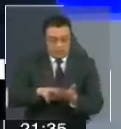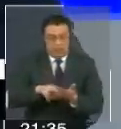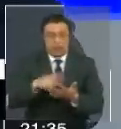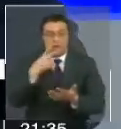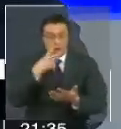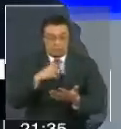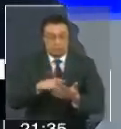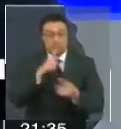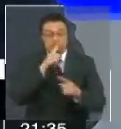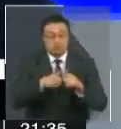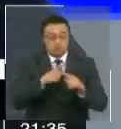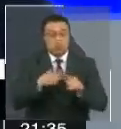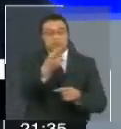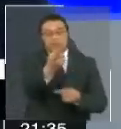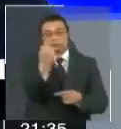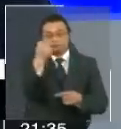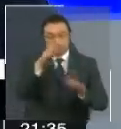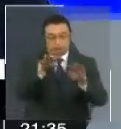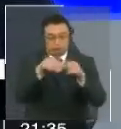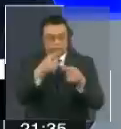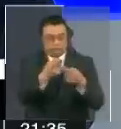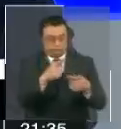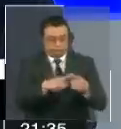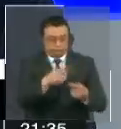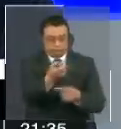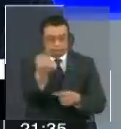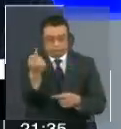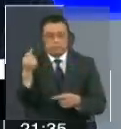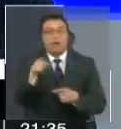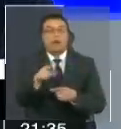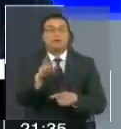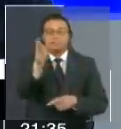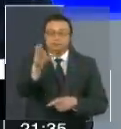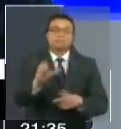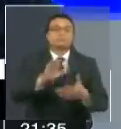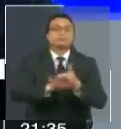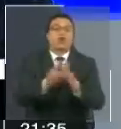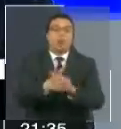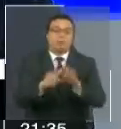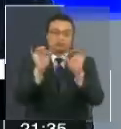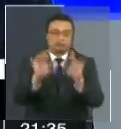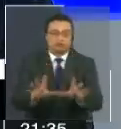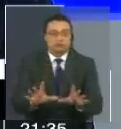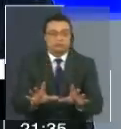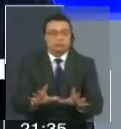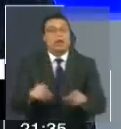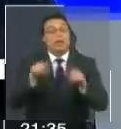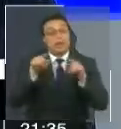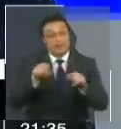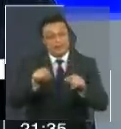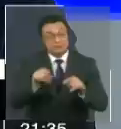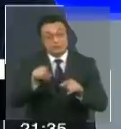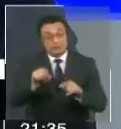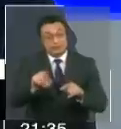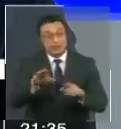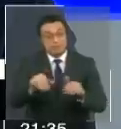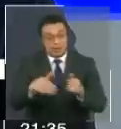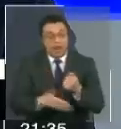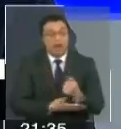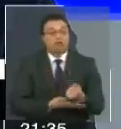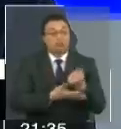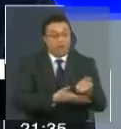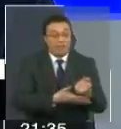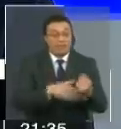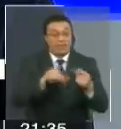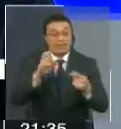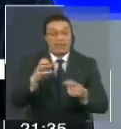los que tienen que ir al patíbulo. Eso lo transforma inmediatamente en cómplice. Asimismo, él no solamente era el ayudante